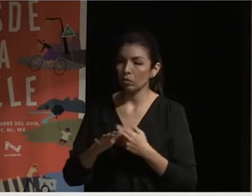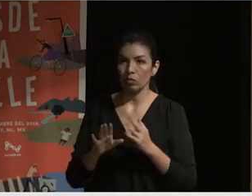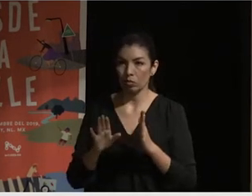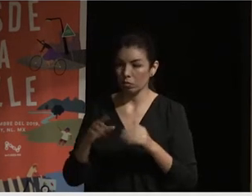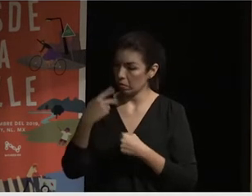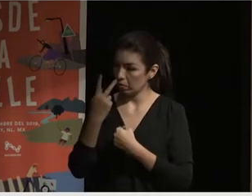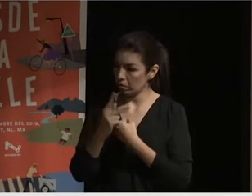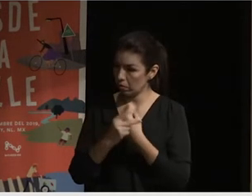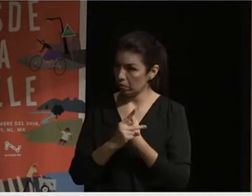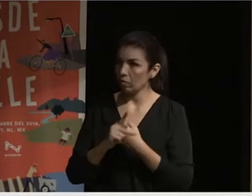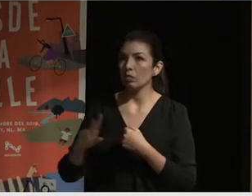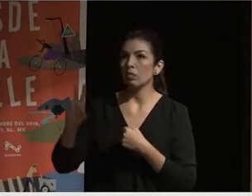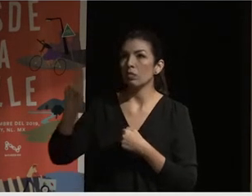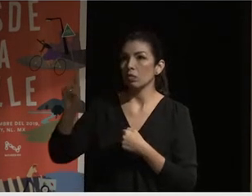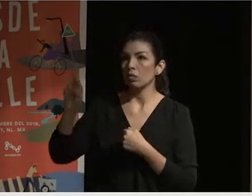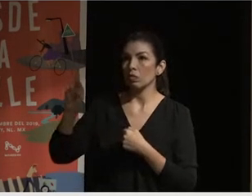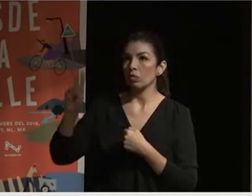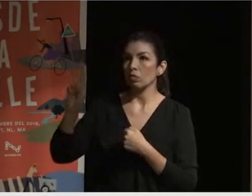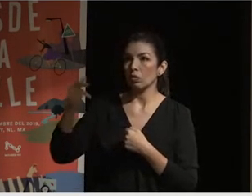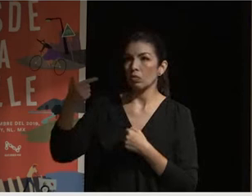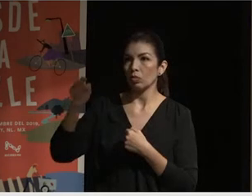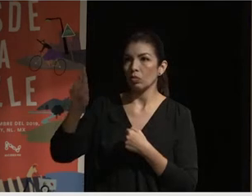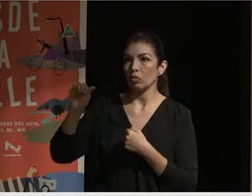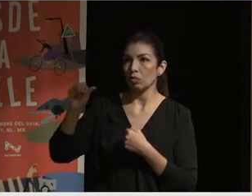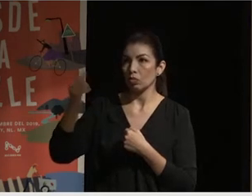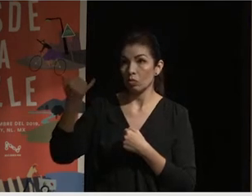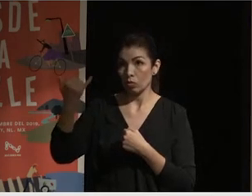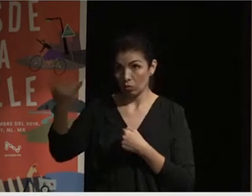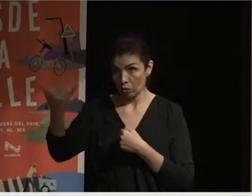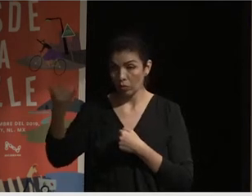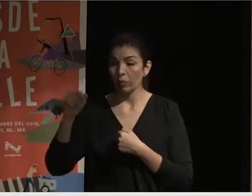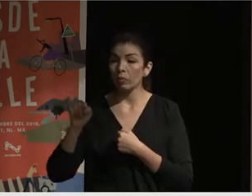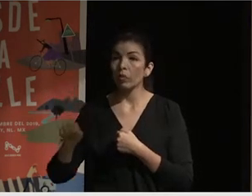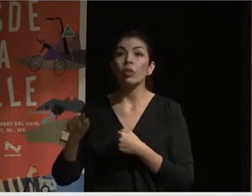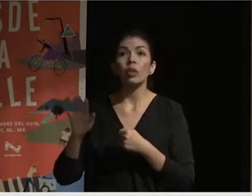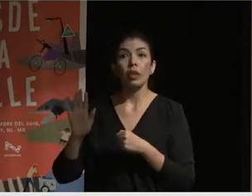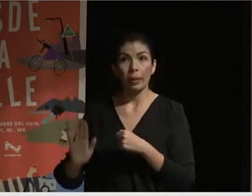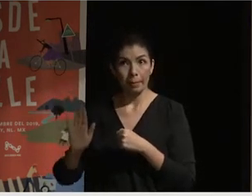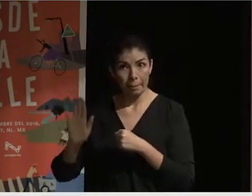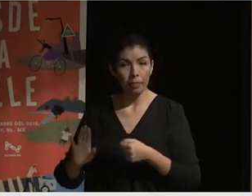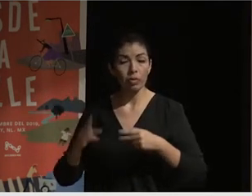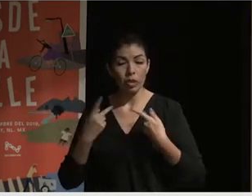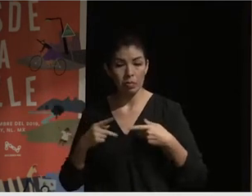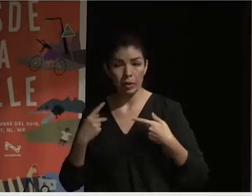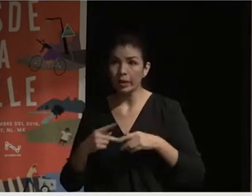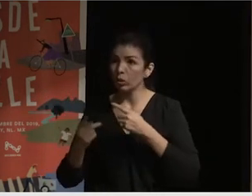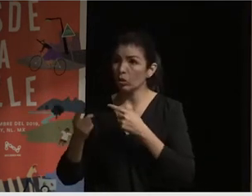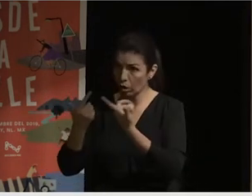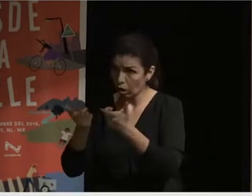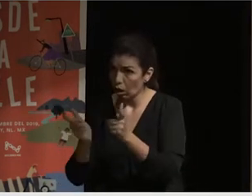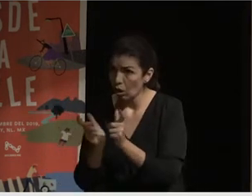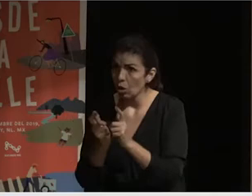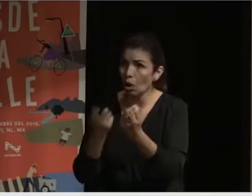de 2% de la población vive en cooperativas de vivienda construidas por la gente y mantenidas en propiedad colectiva. En este caso, en el